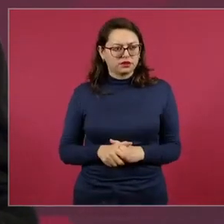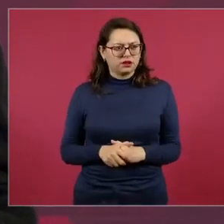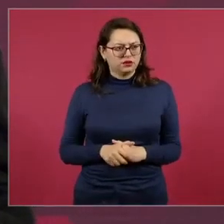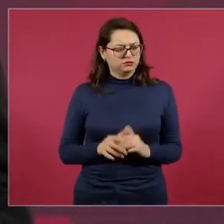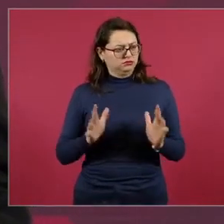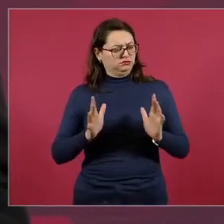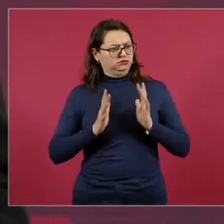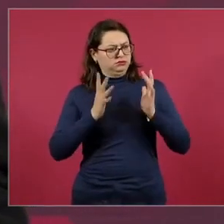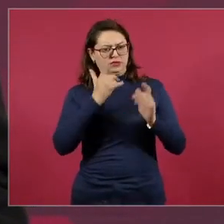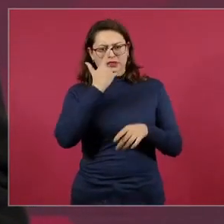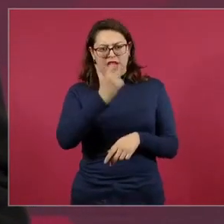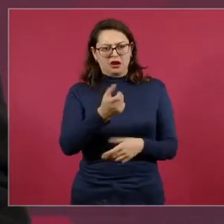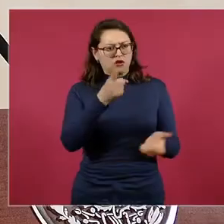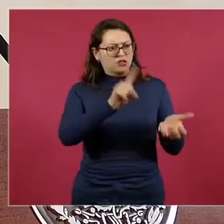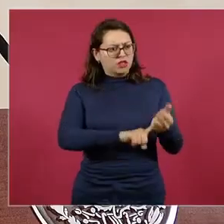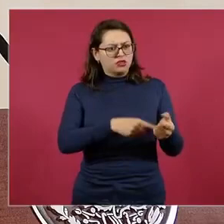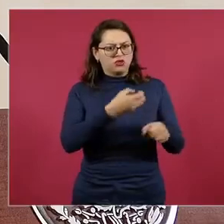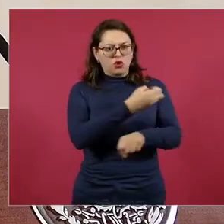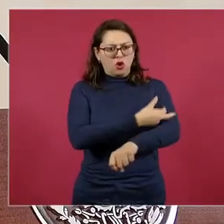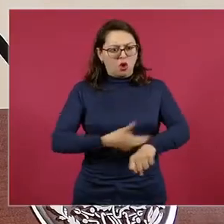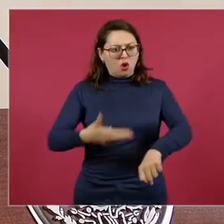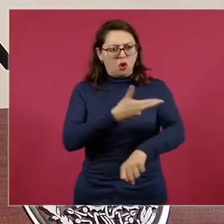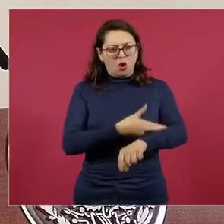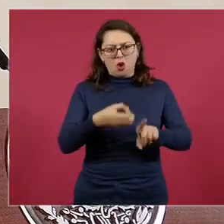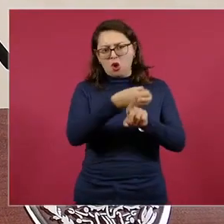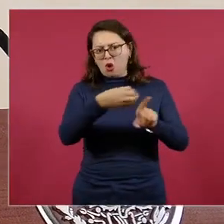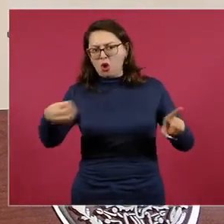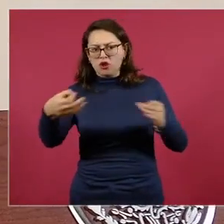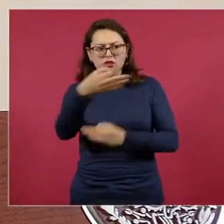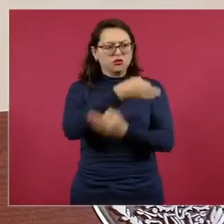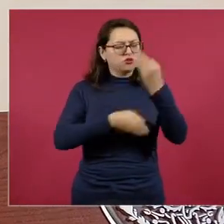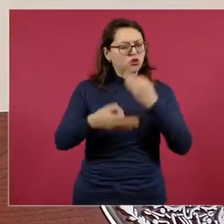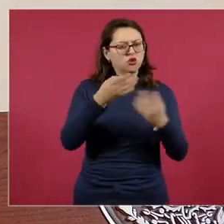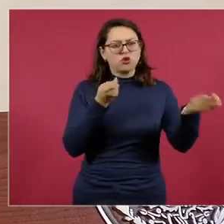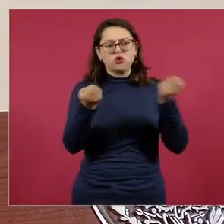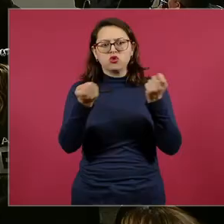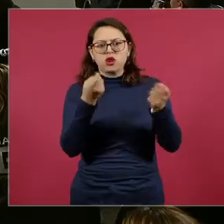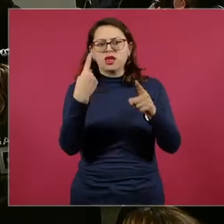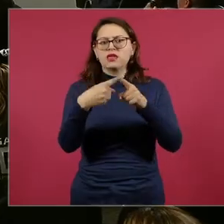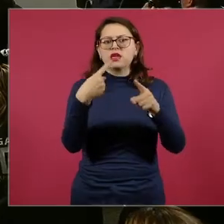una gran influencia. Este senador